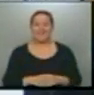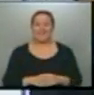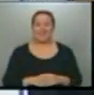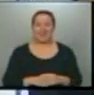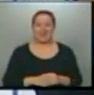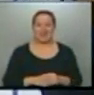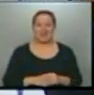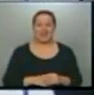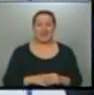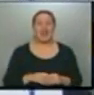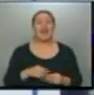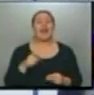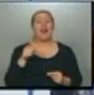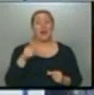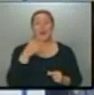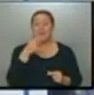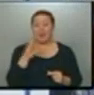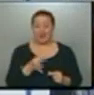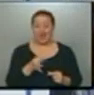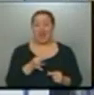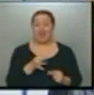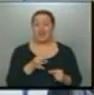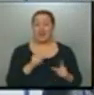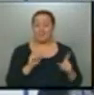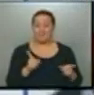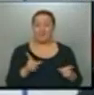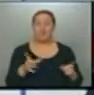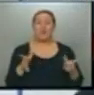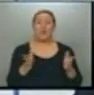Porque él es verdad que está con esa gente del